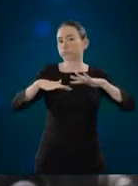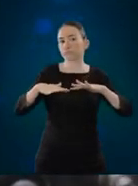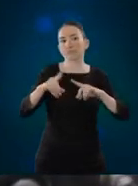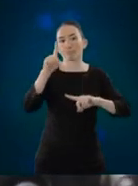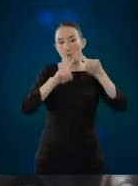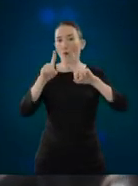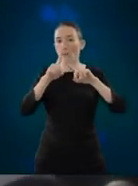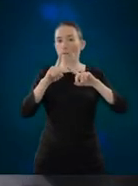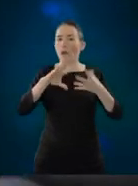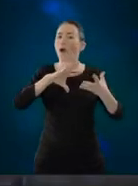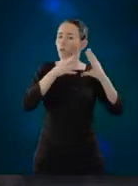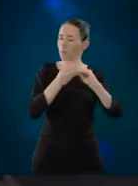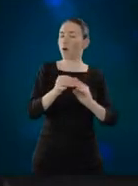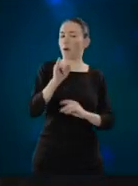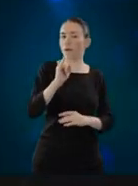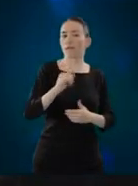reducida.